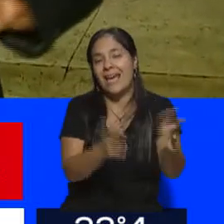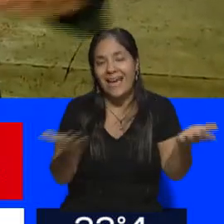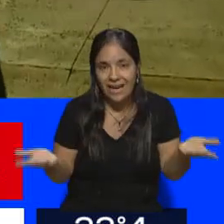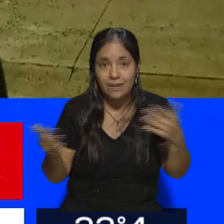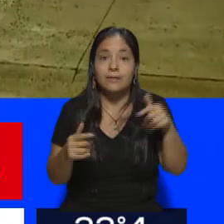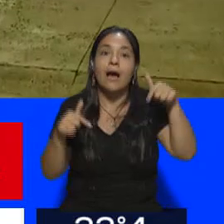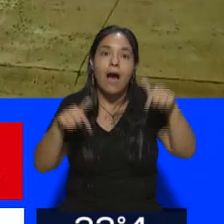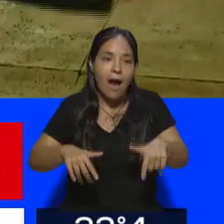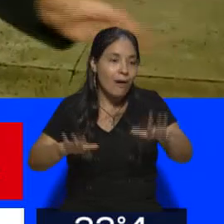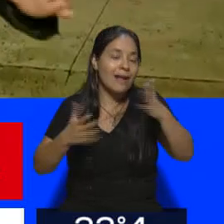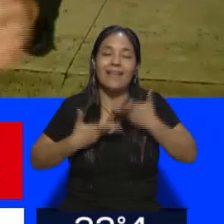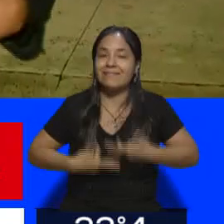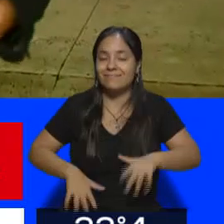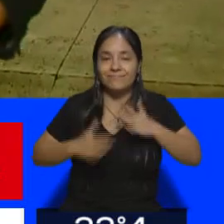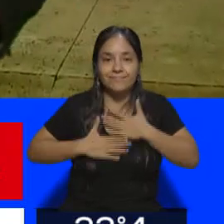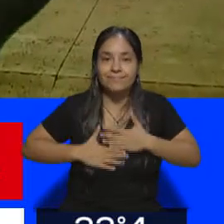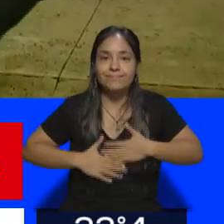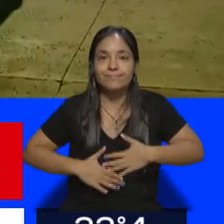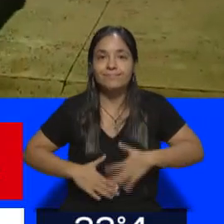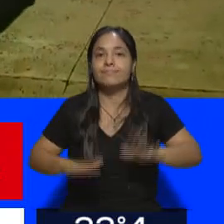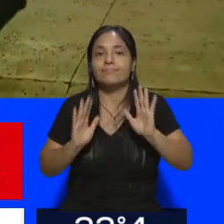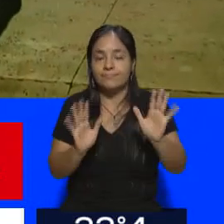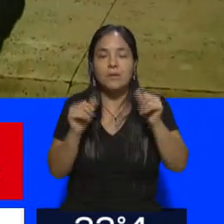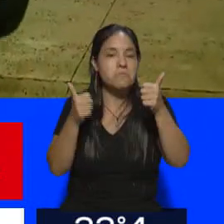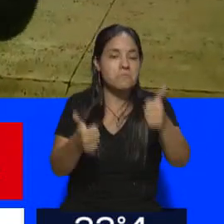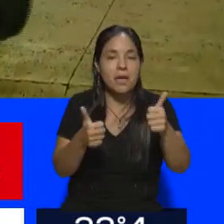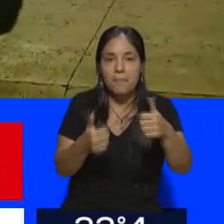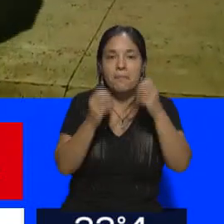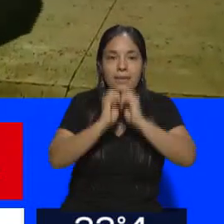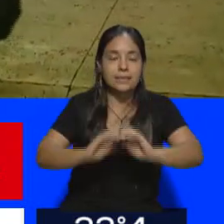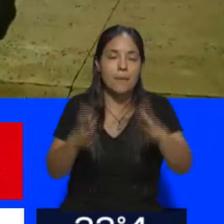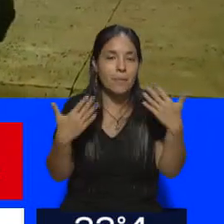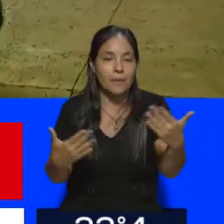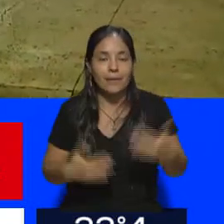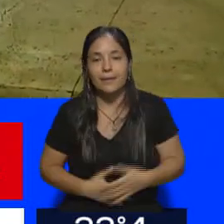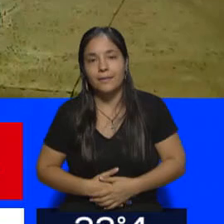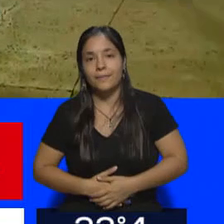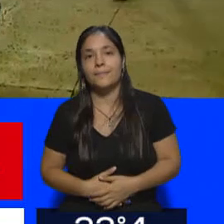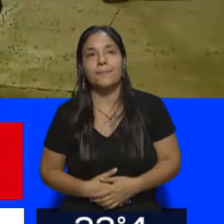que ahora aquí esté todo normal y que esté en buenas condiciones para que arranque la fiesta.